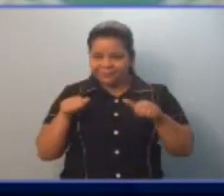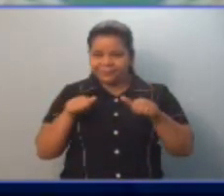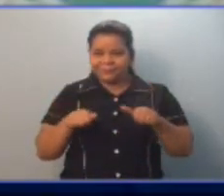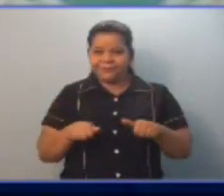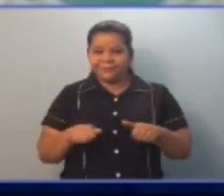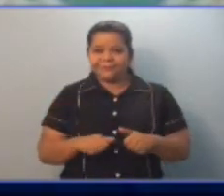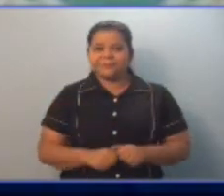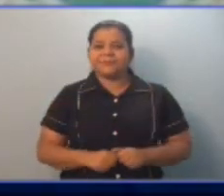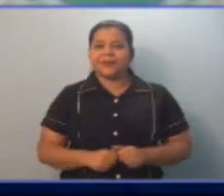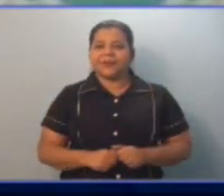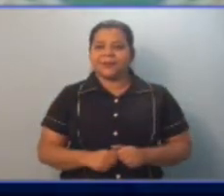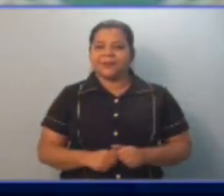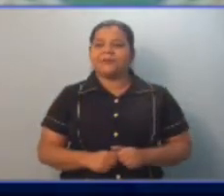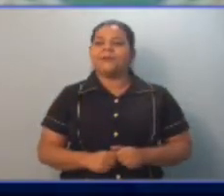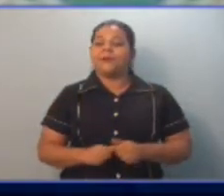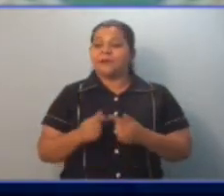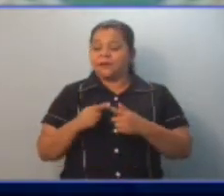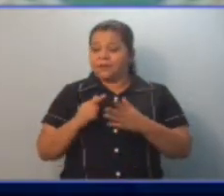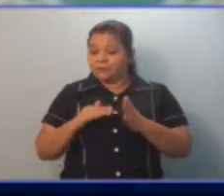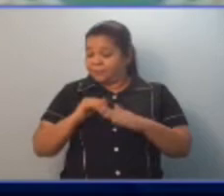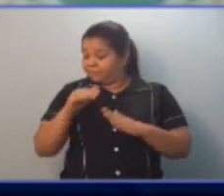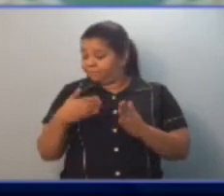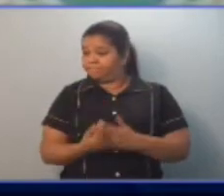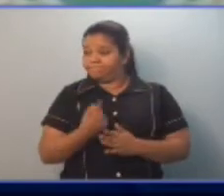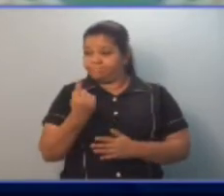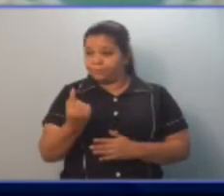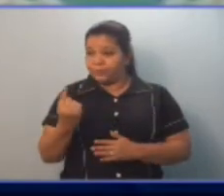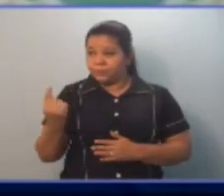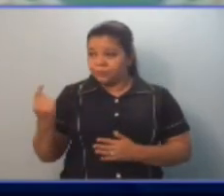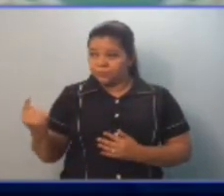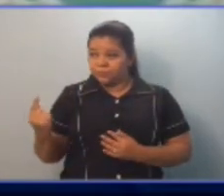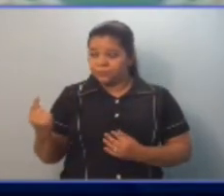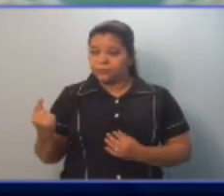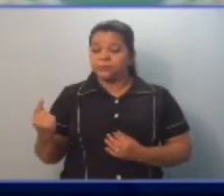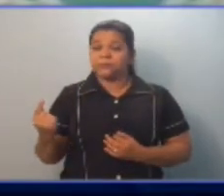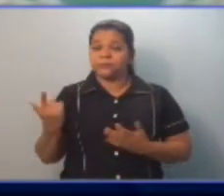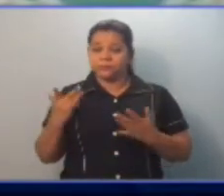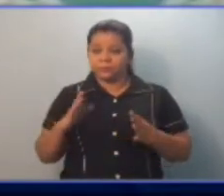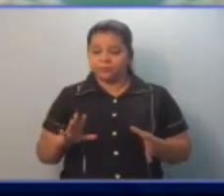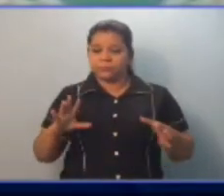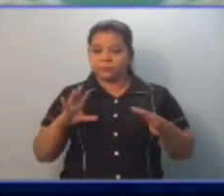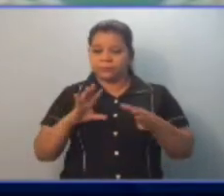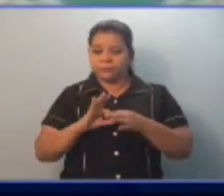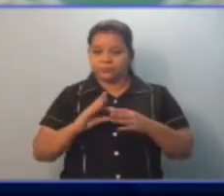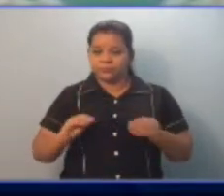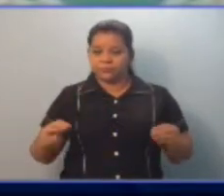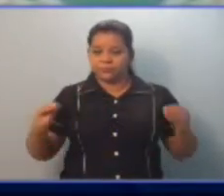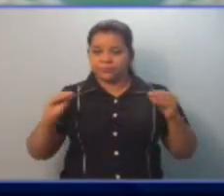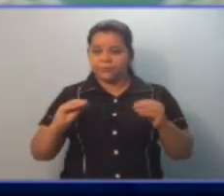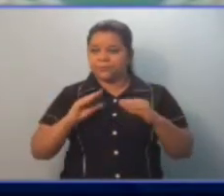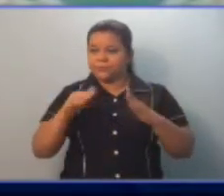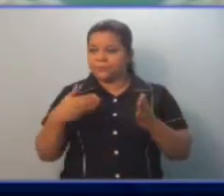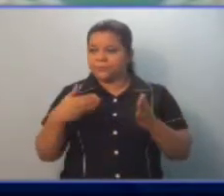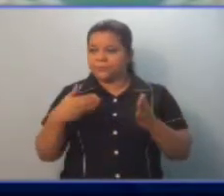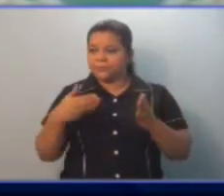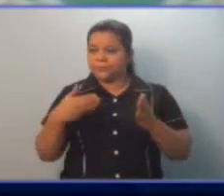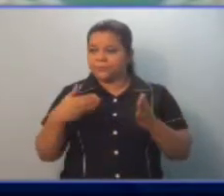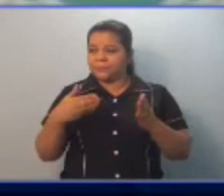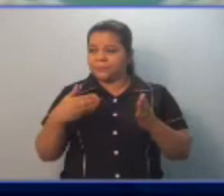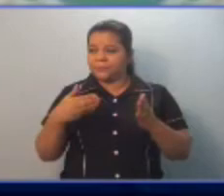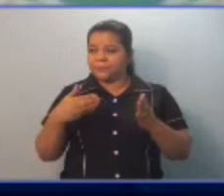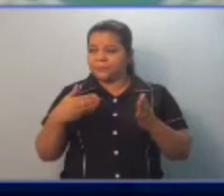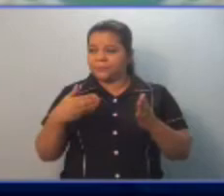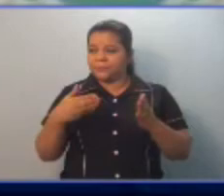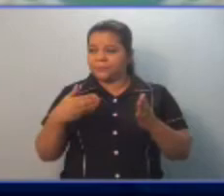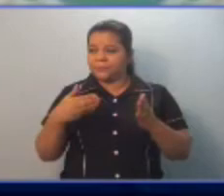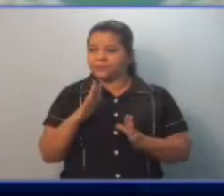que las personas tenemos por el simple hecho de ser humanos. Están fundamentados en la dignidad del ser humano y